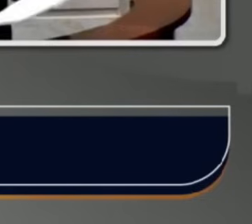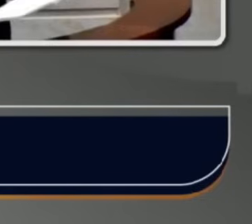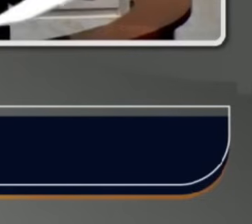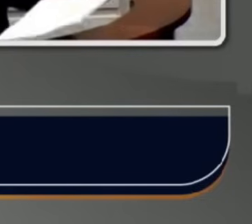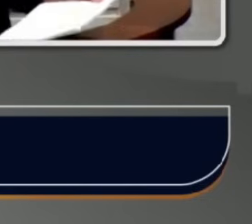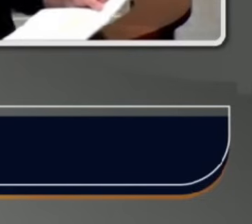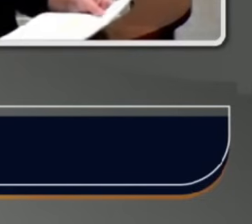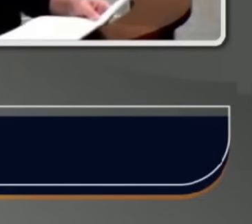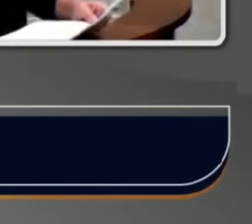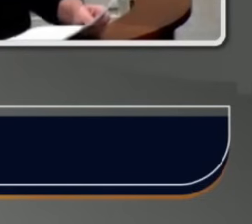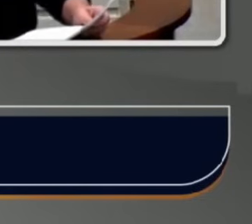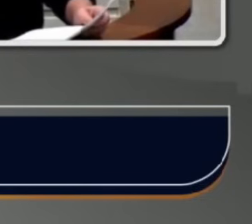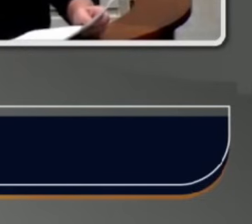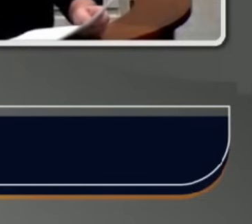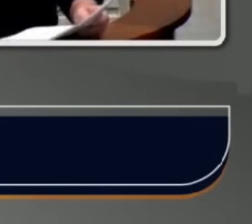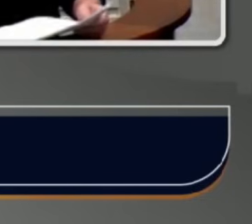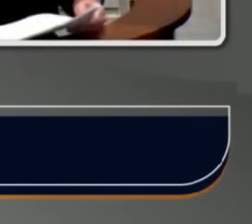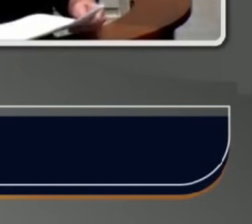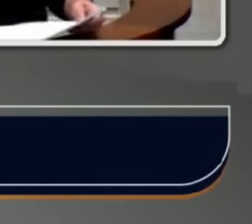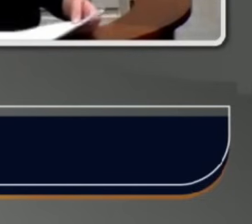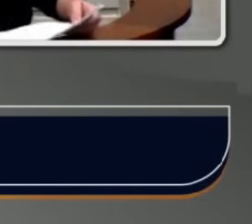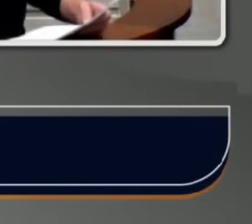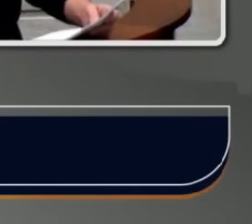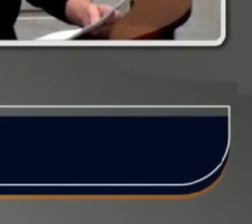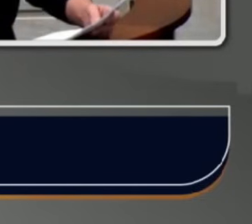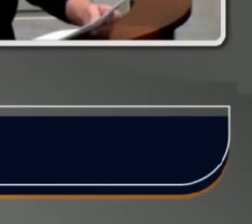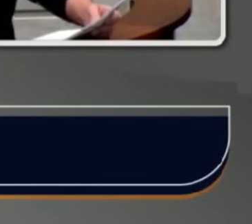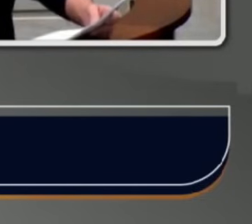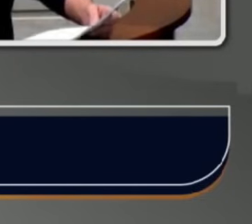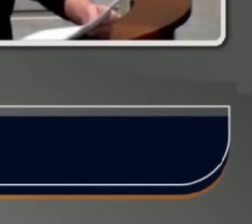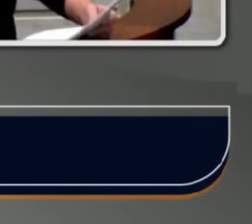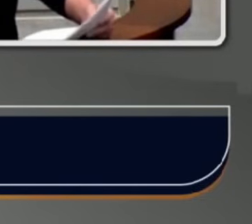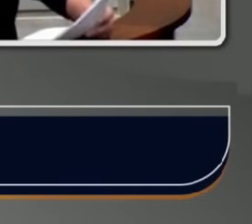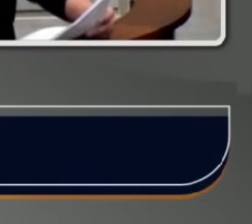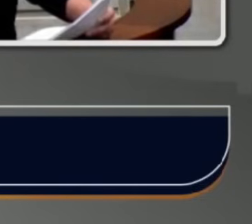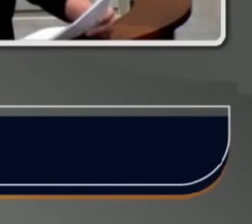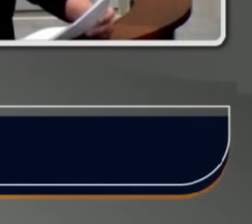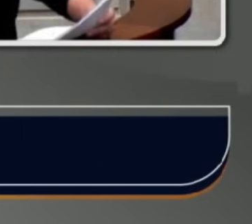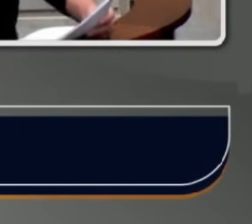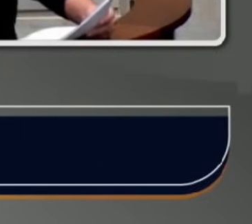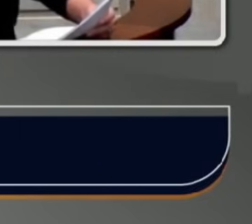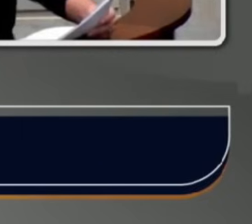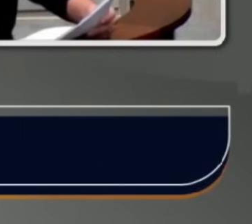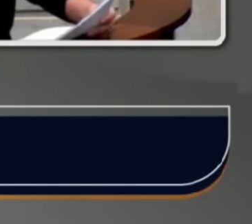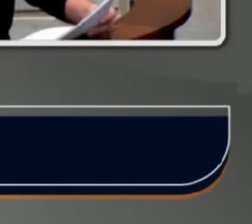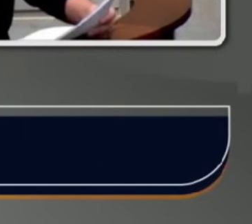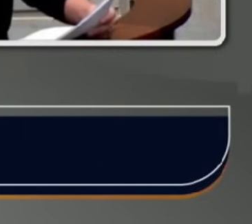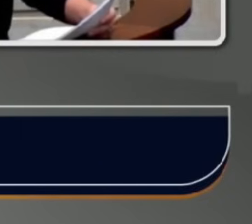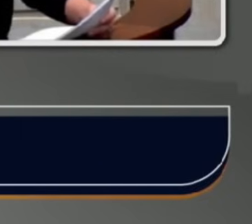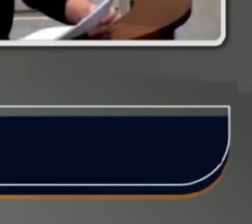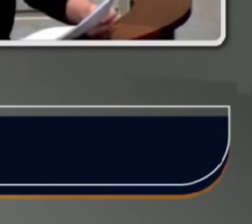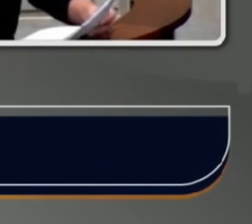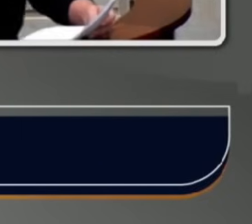aprobaban diversos COMPES. Esto ya en el año 2014. Después se quitó el chaleco